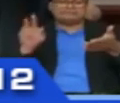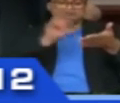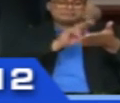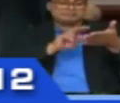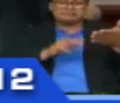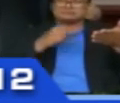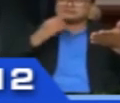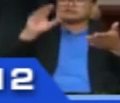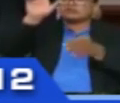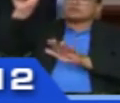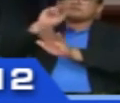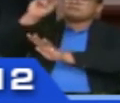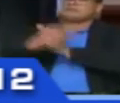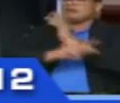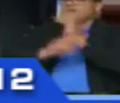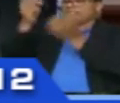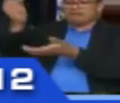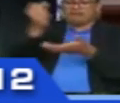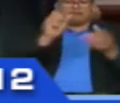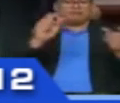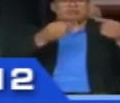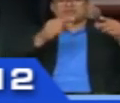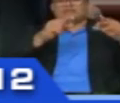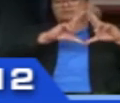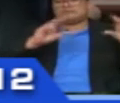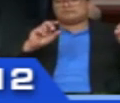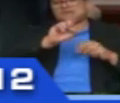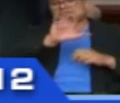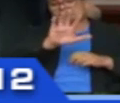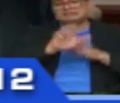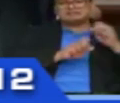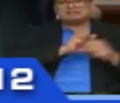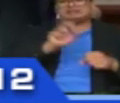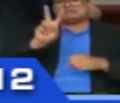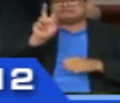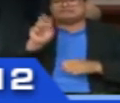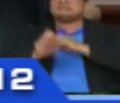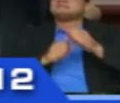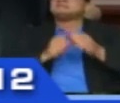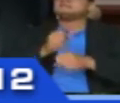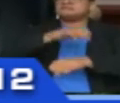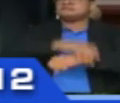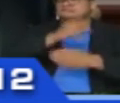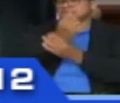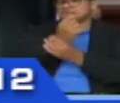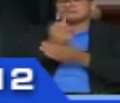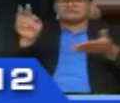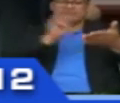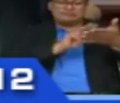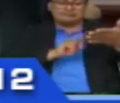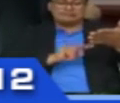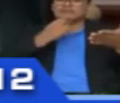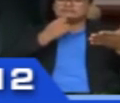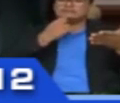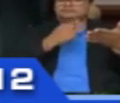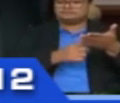Poder Judicial independiente declararla inconstitucional. Pero quiero subrayar, pues, para terminar este comentario, que de